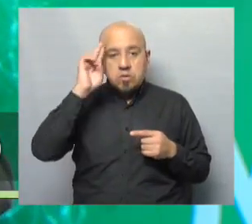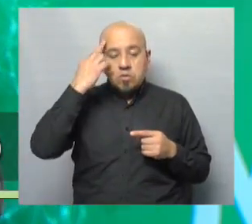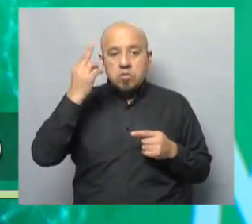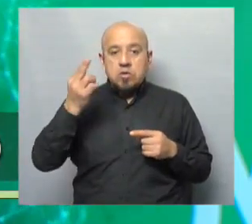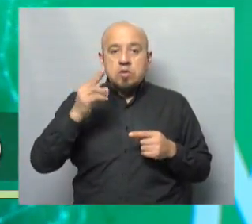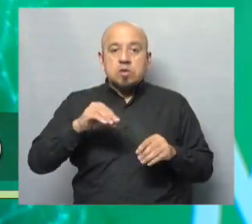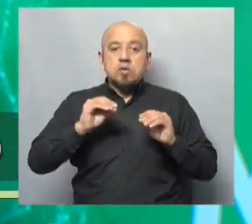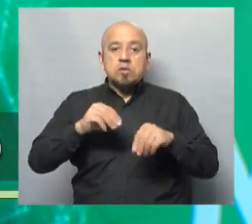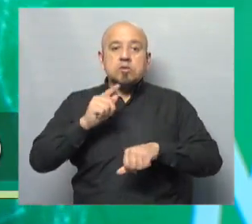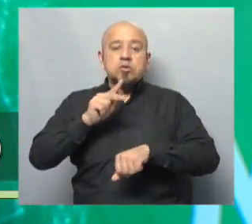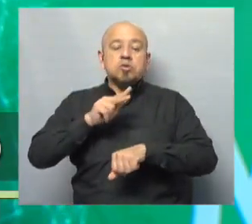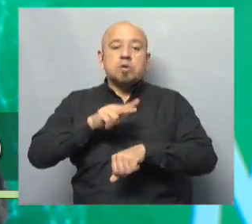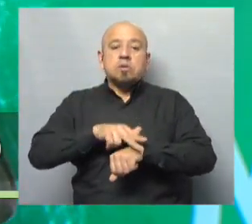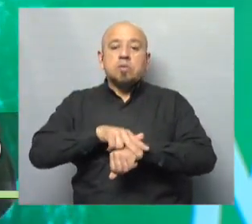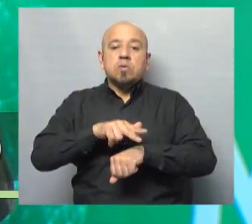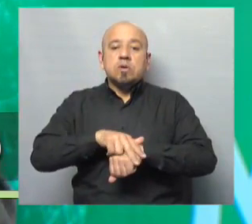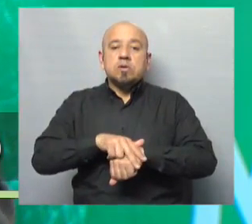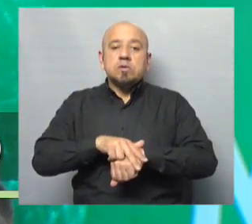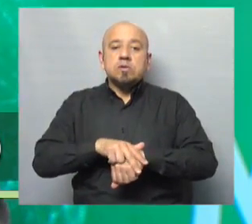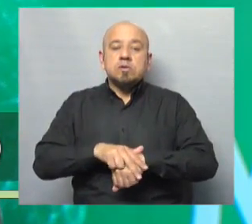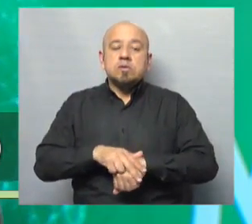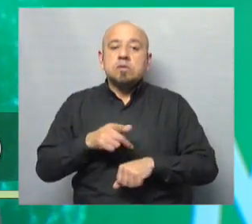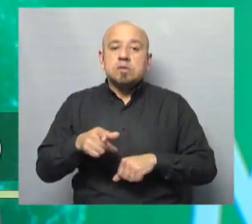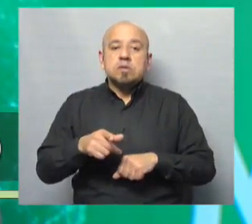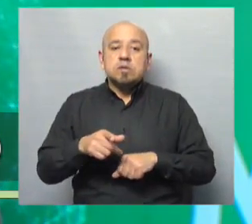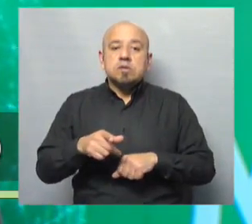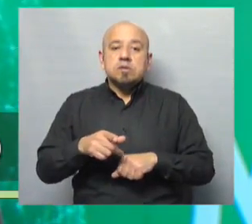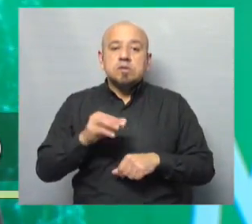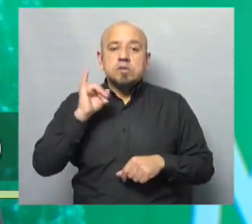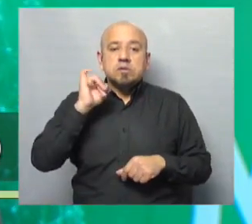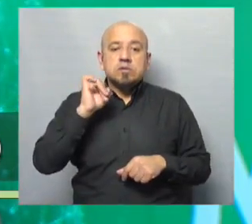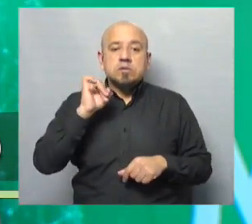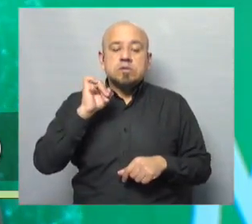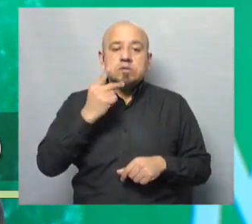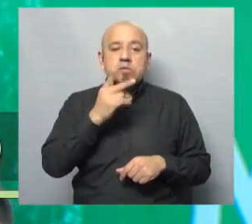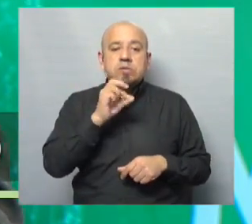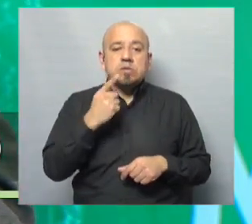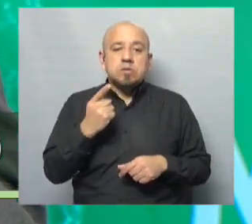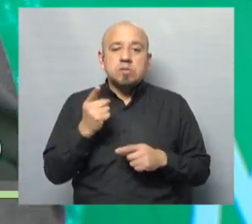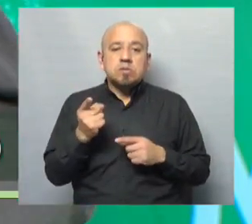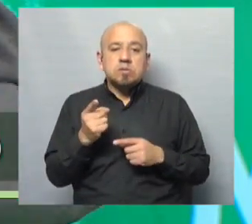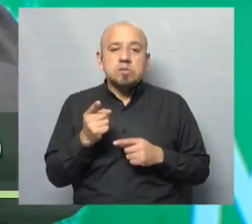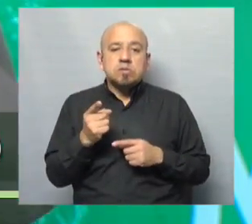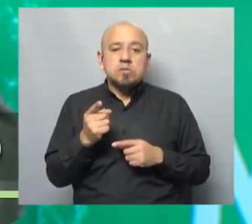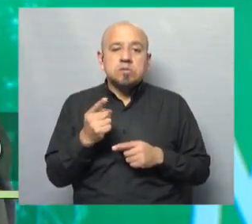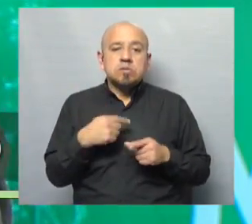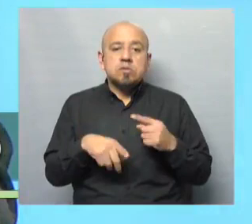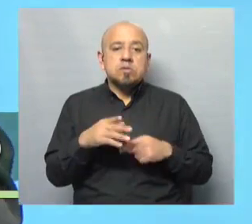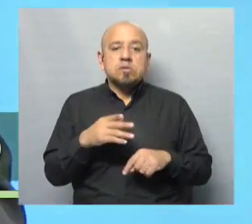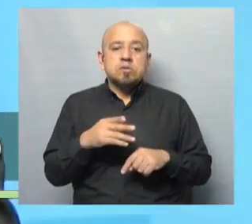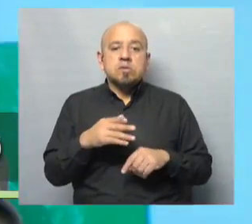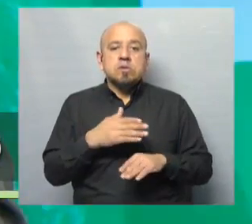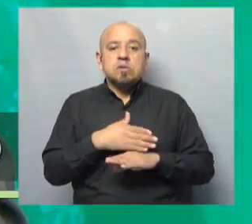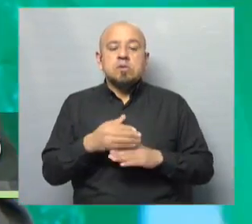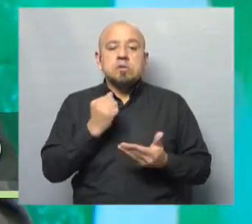advertido a paraguay desde desde mayo del 21 no y después termina